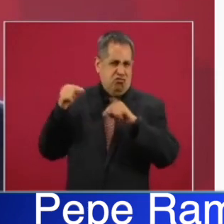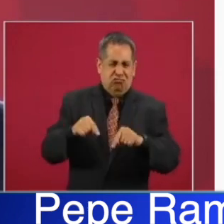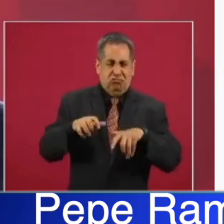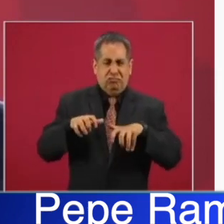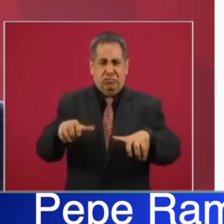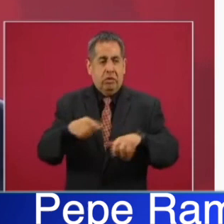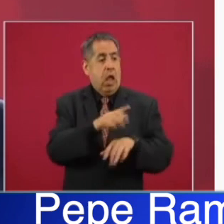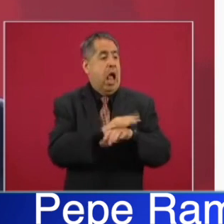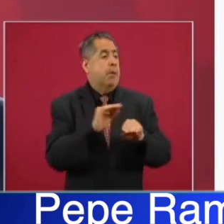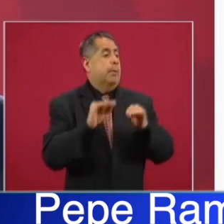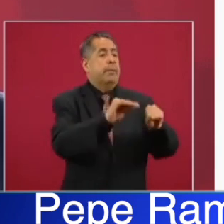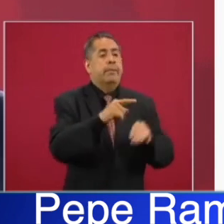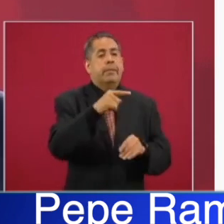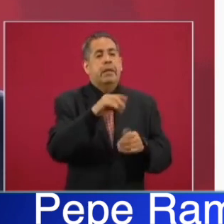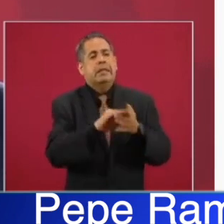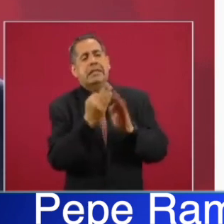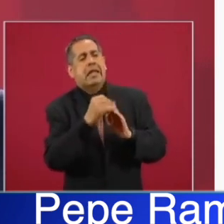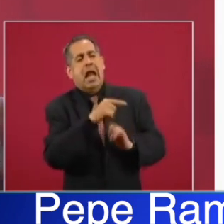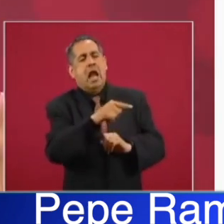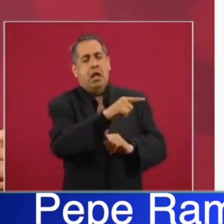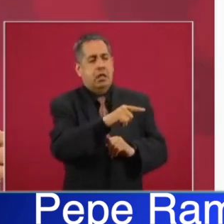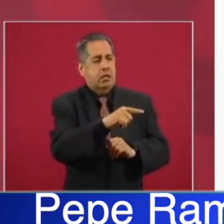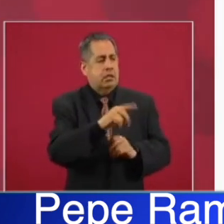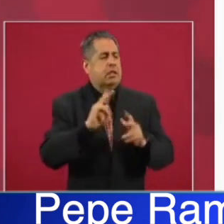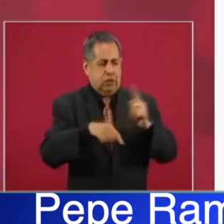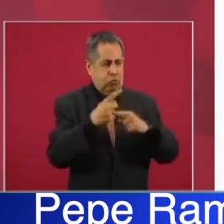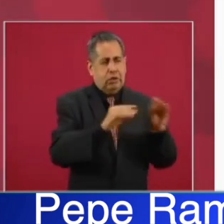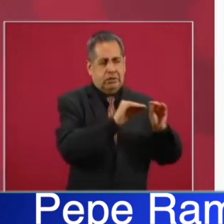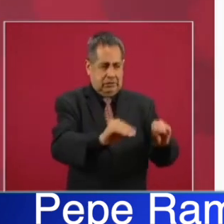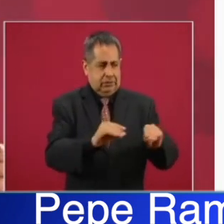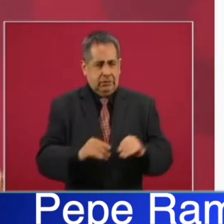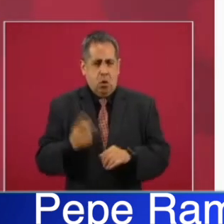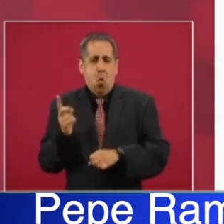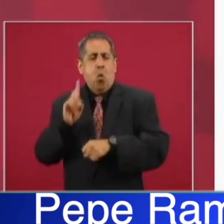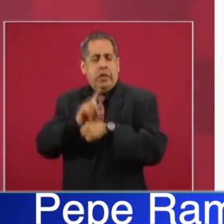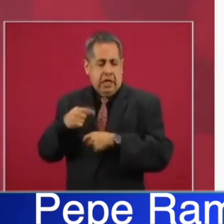a la Plaza de Santo Domingo, ¿sí? Y luego regresa, pero nos van a dar